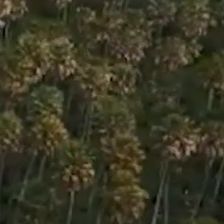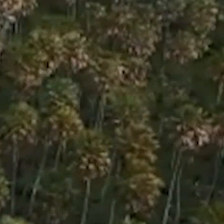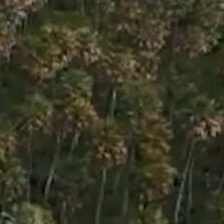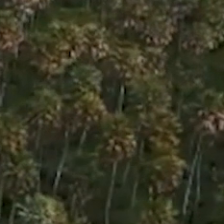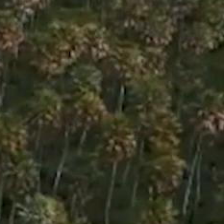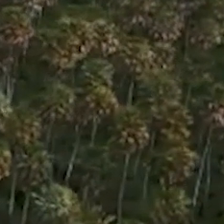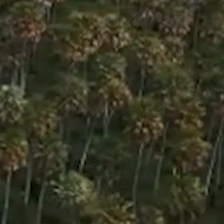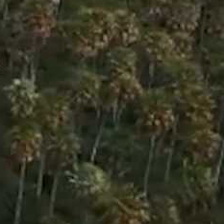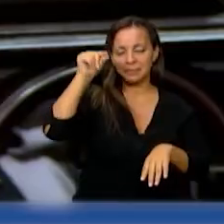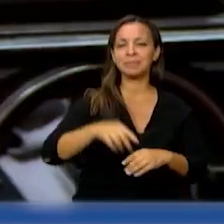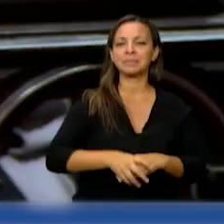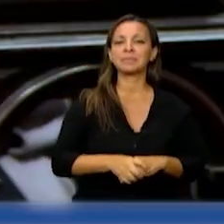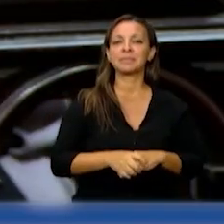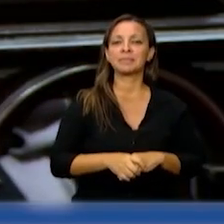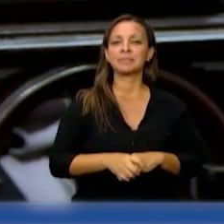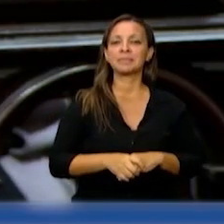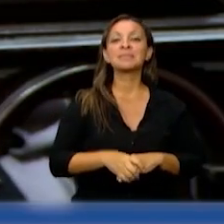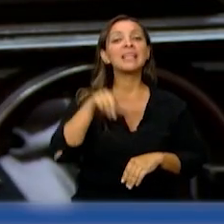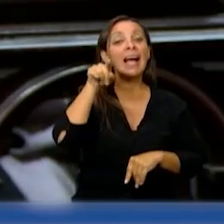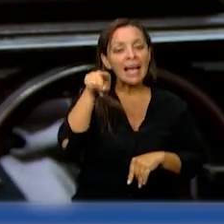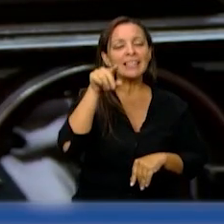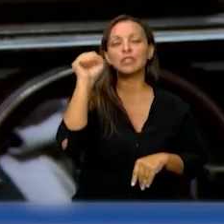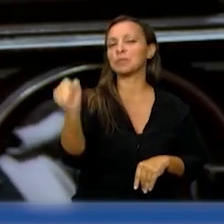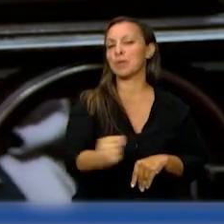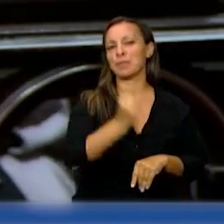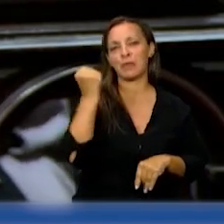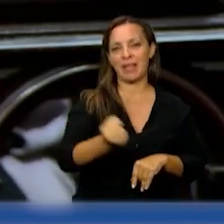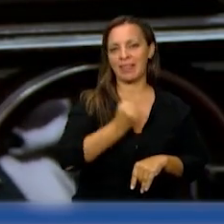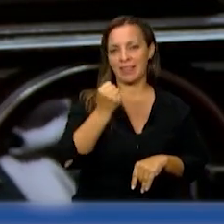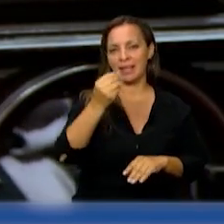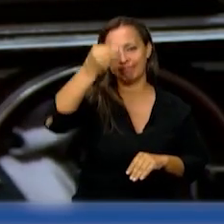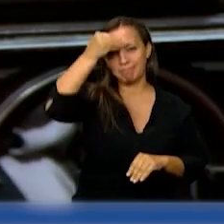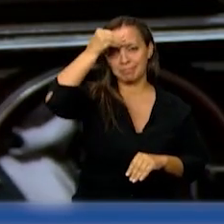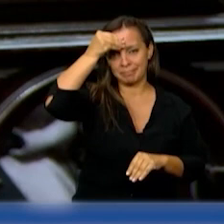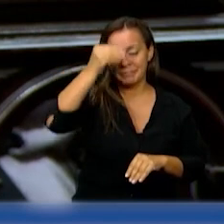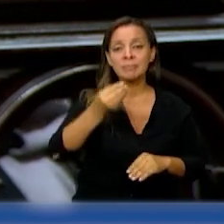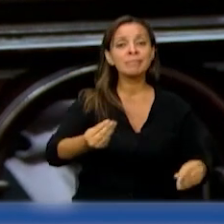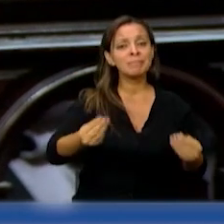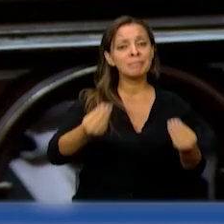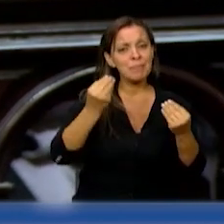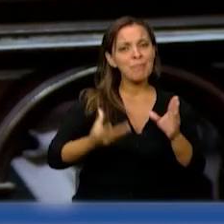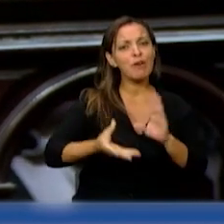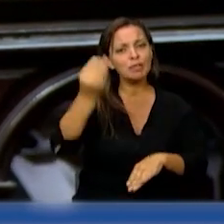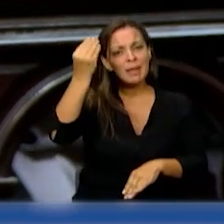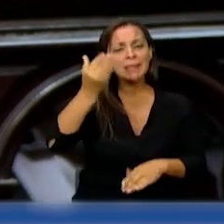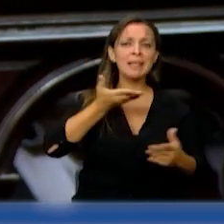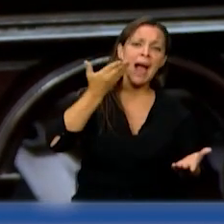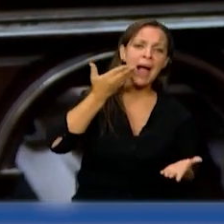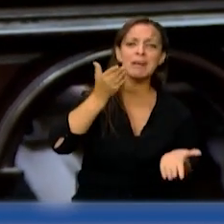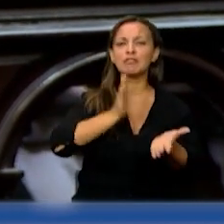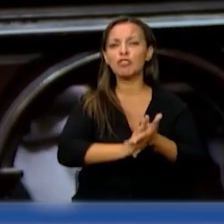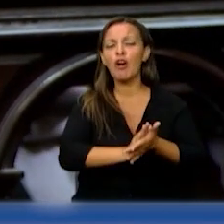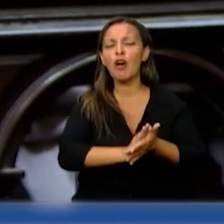Capitanich. Eso es muy importante que tengamos presente, porque muchas veces se habla de